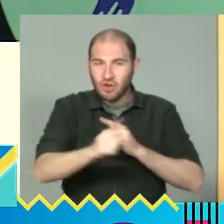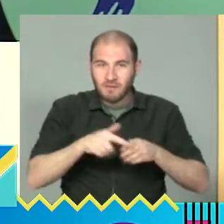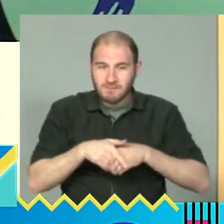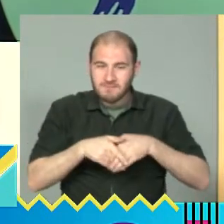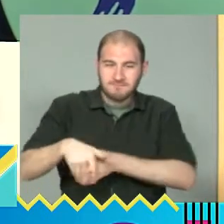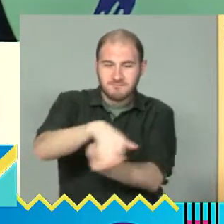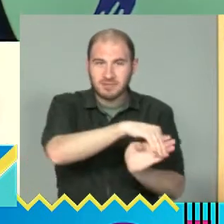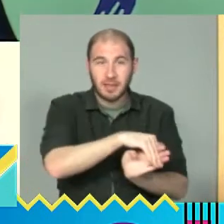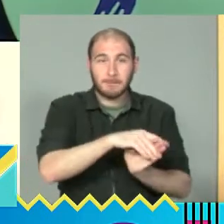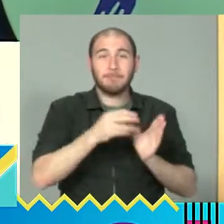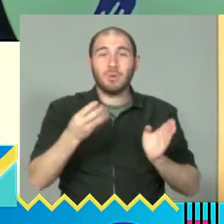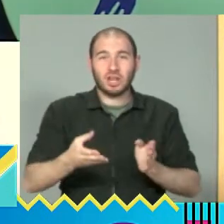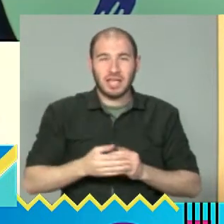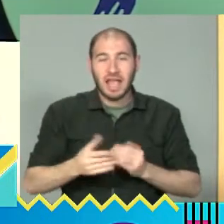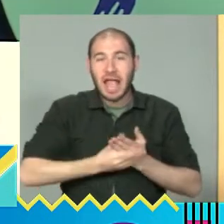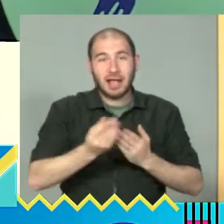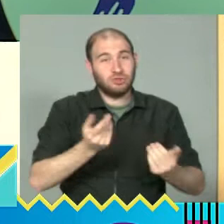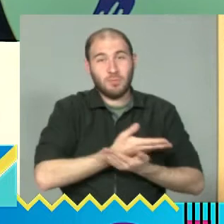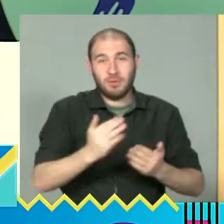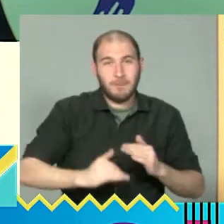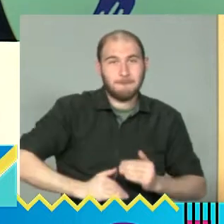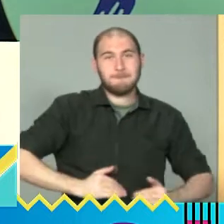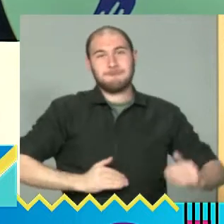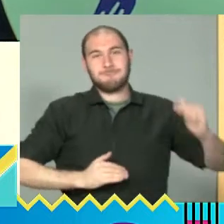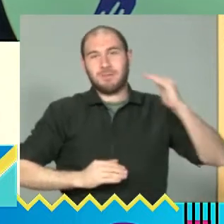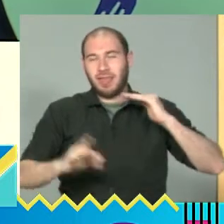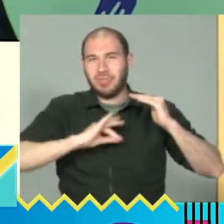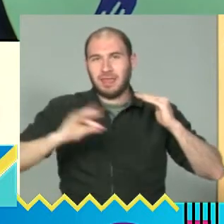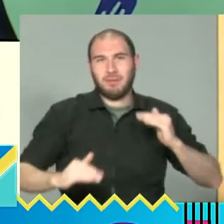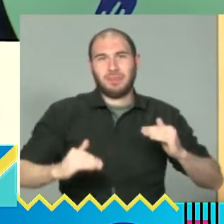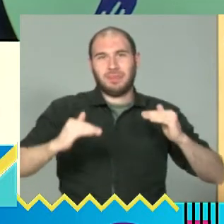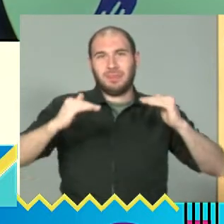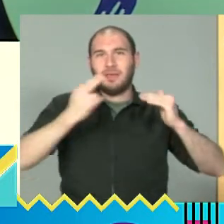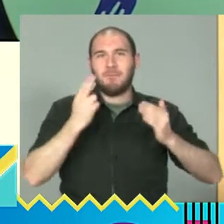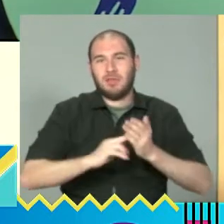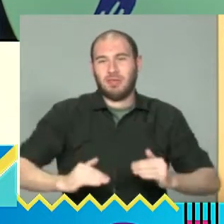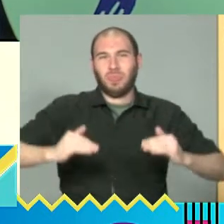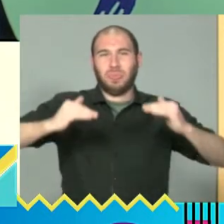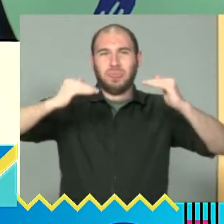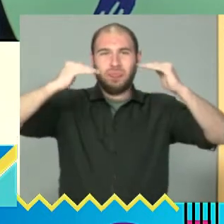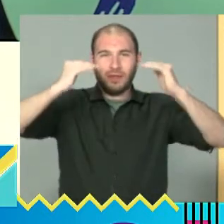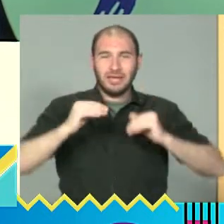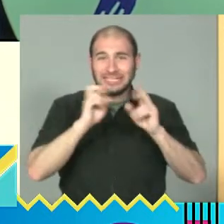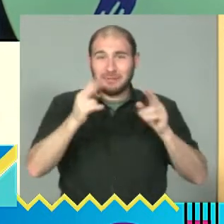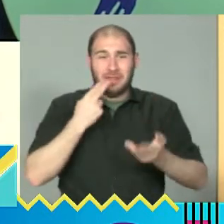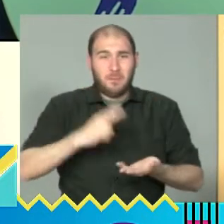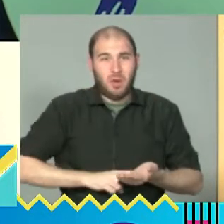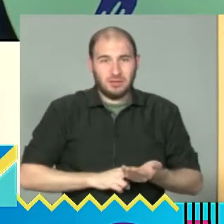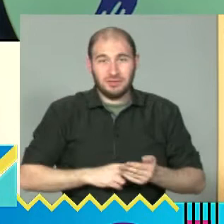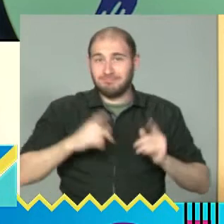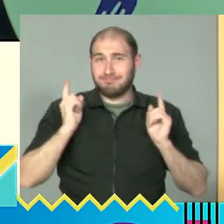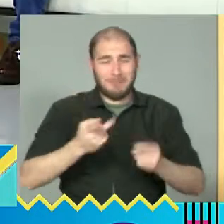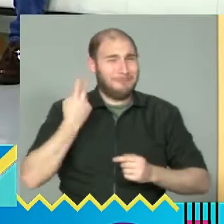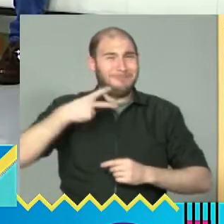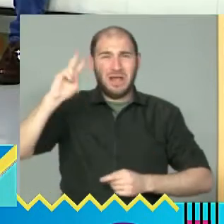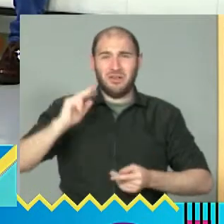volviera. ¿Por qué? Porque el gasto público sigue aumentando, porque el déficit sigue aumentando, porque la presión tributaria sigue aumentando. O sea, la parte fiscal sigue